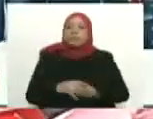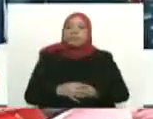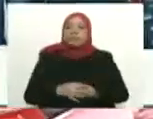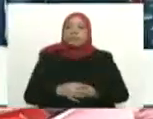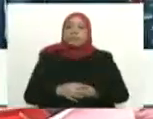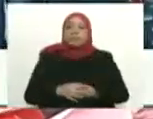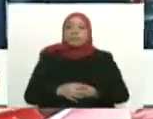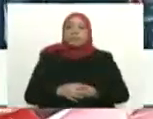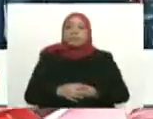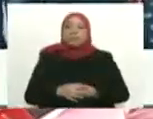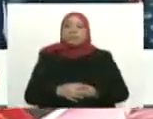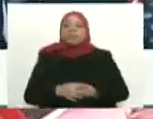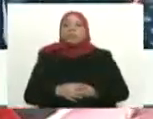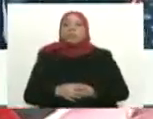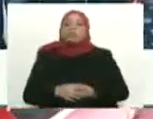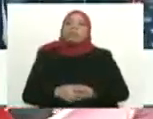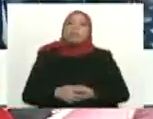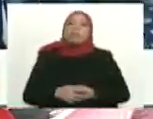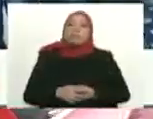Norma Boscán.